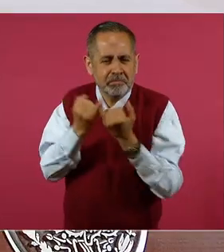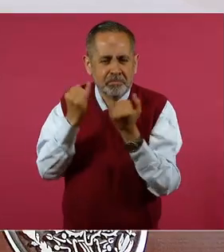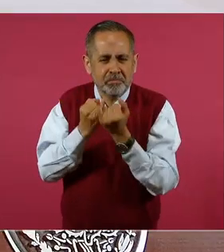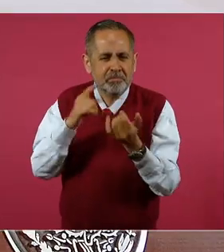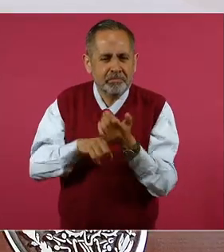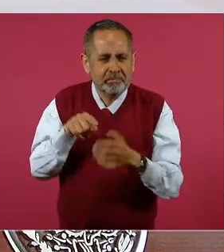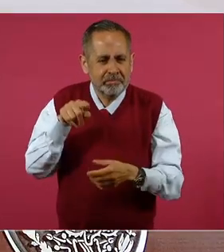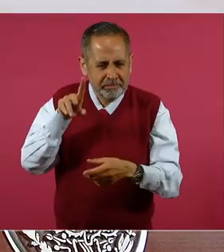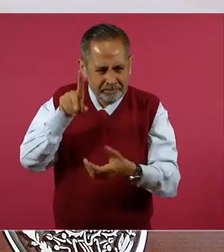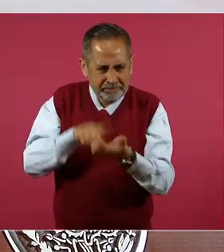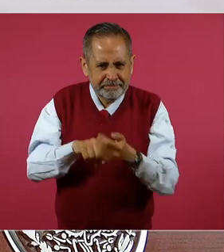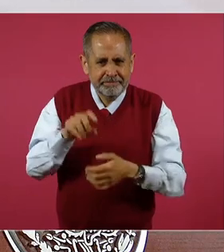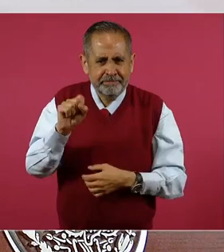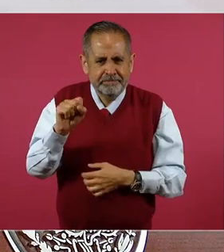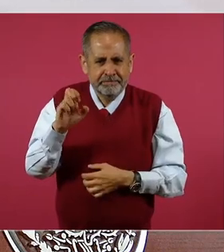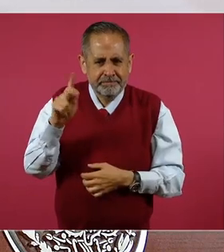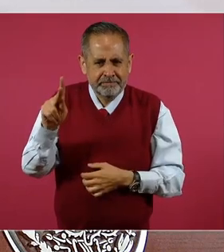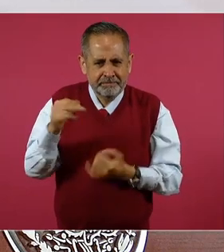SEP.